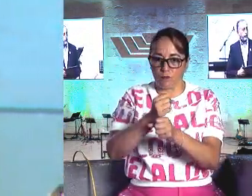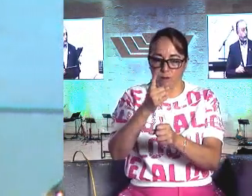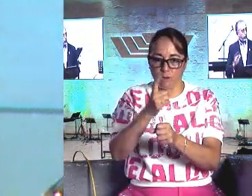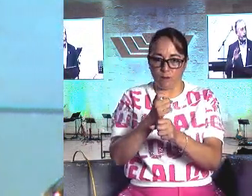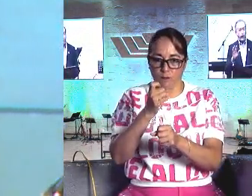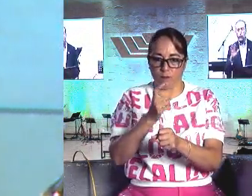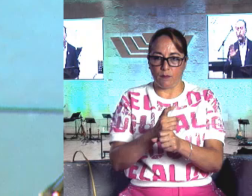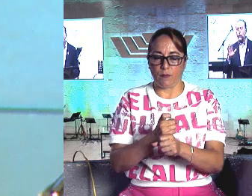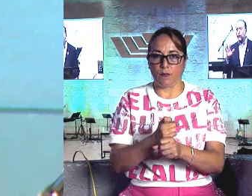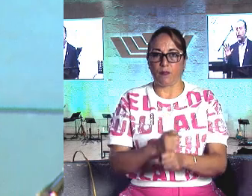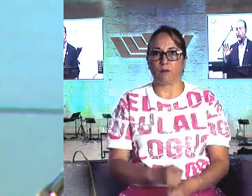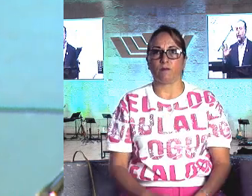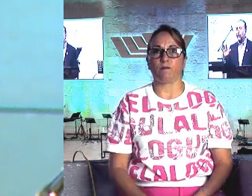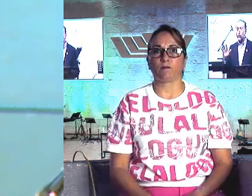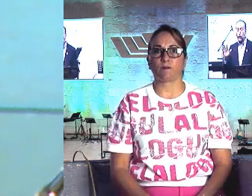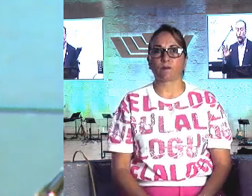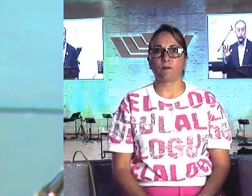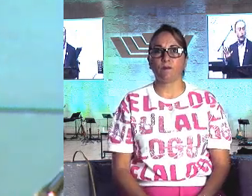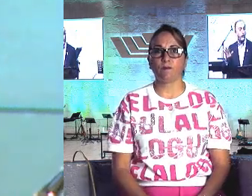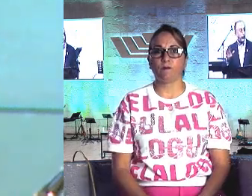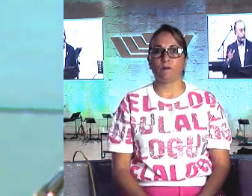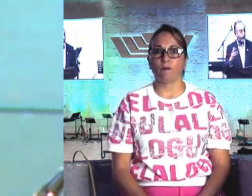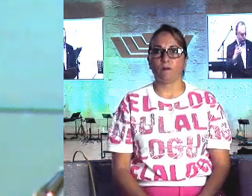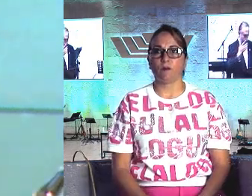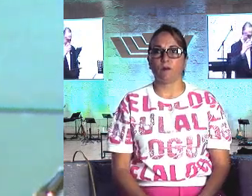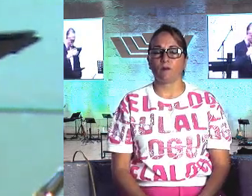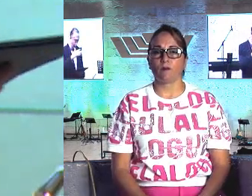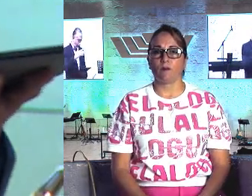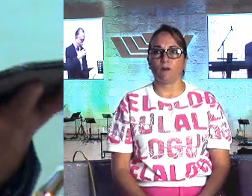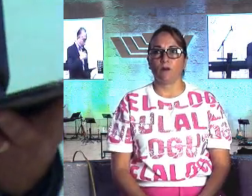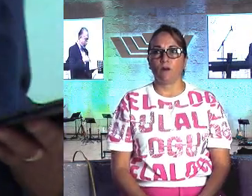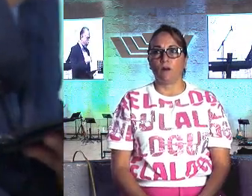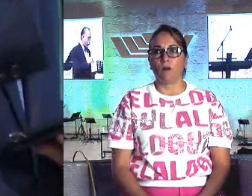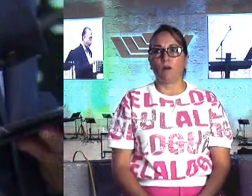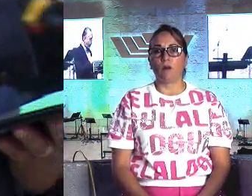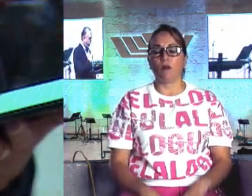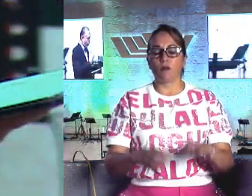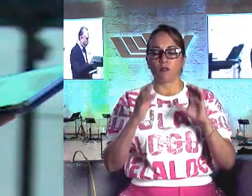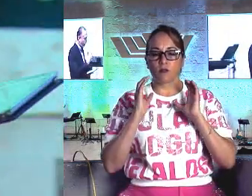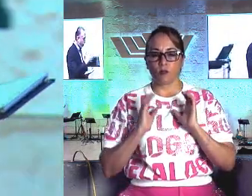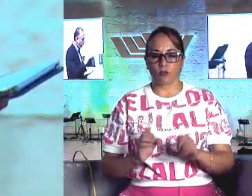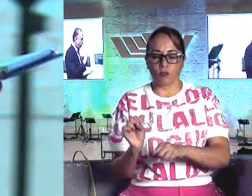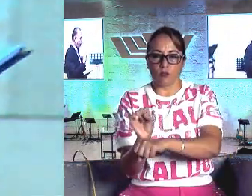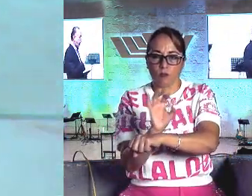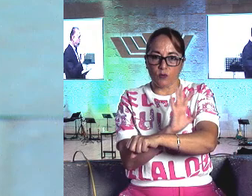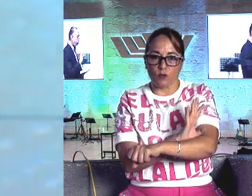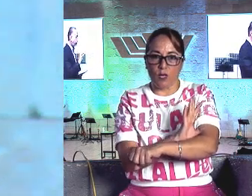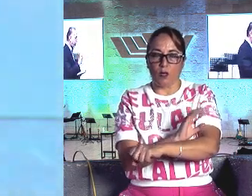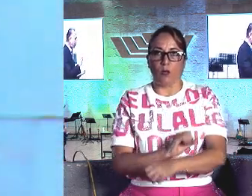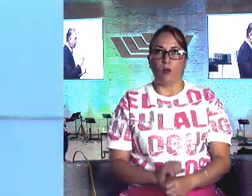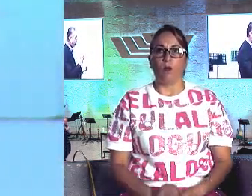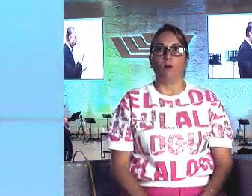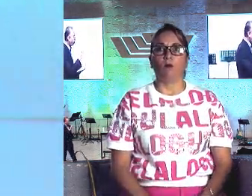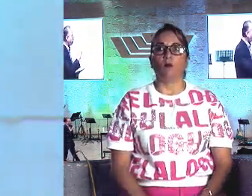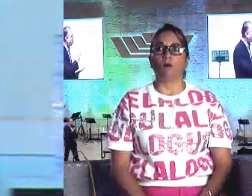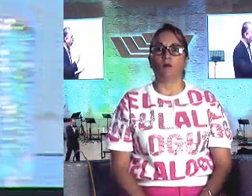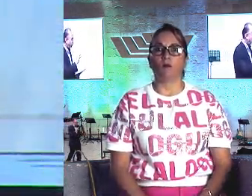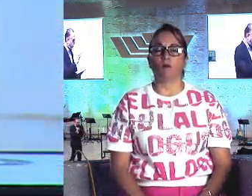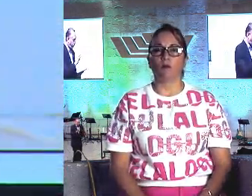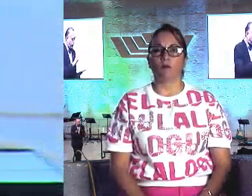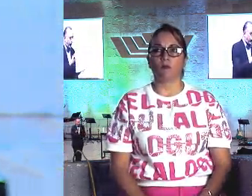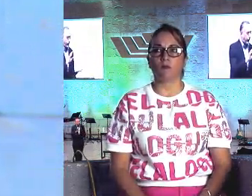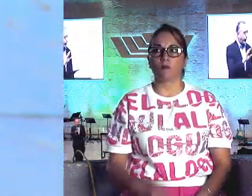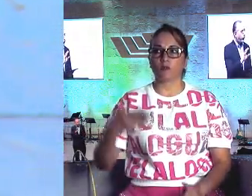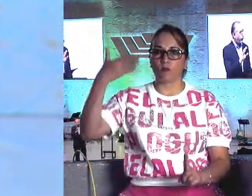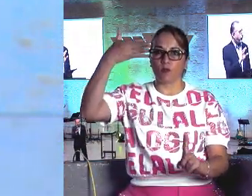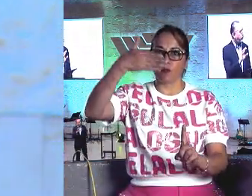bueno, y vamos a ver que esas aflicciones se pueden manifestar físicamente, emocionalmente o espiritualmente. Y vamos a entender esos propósitos.